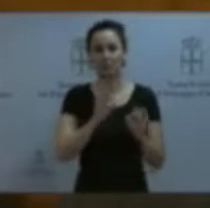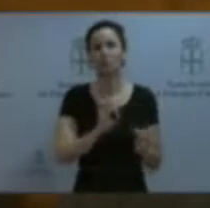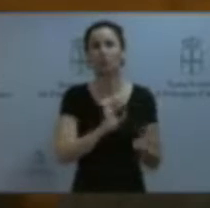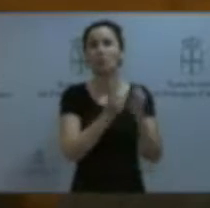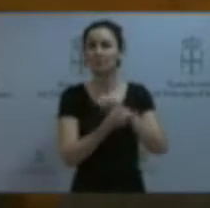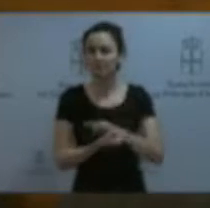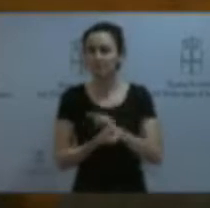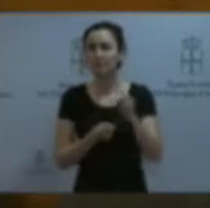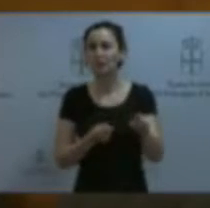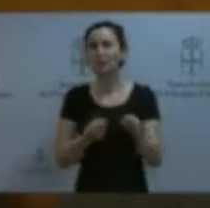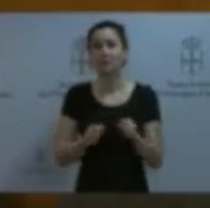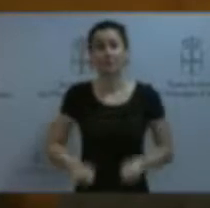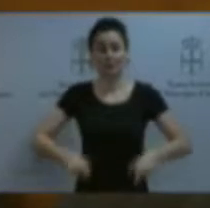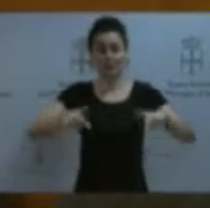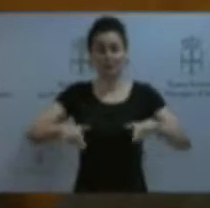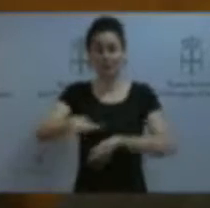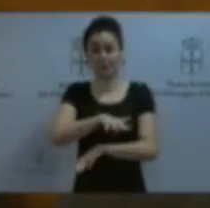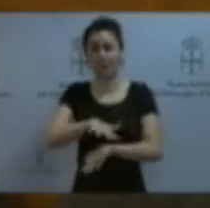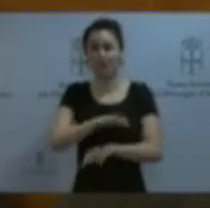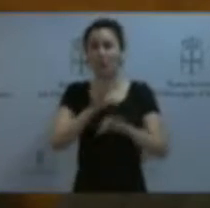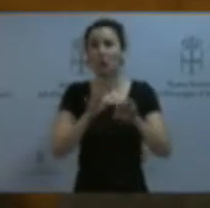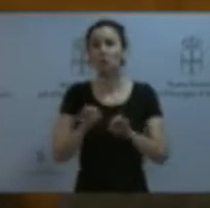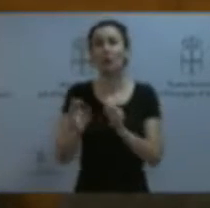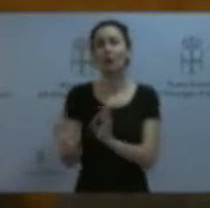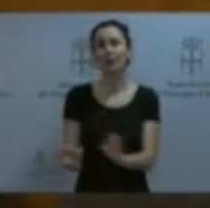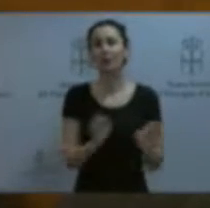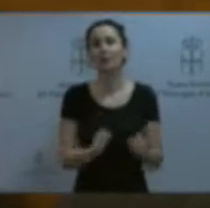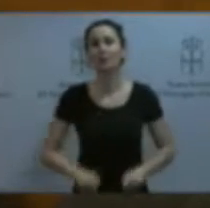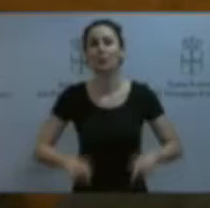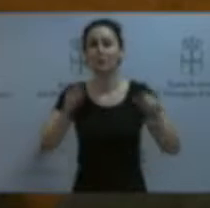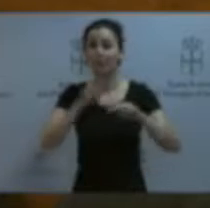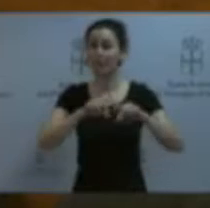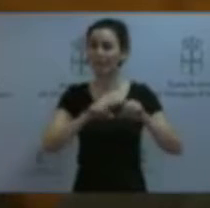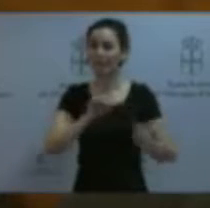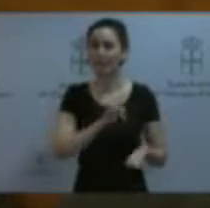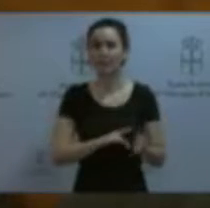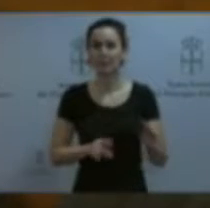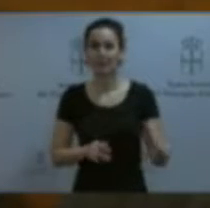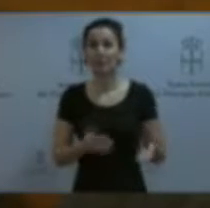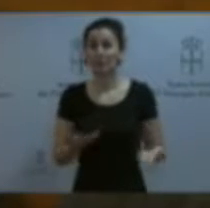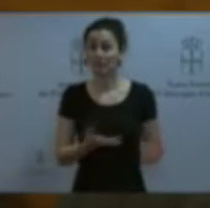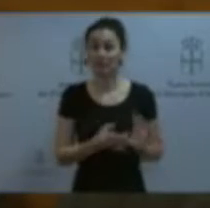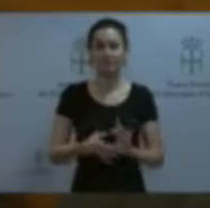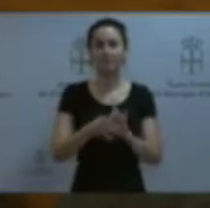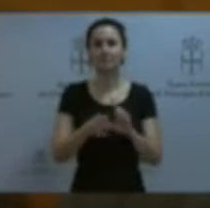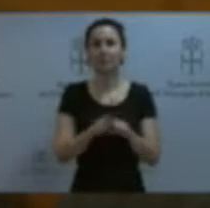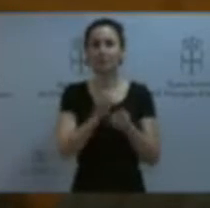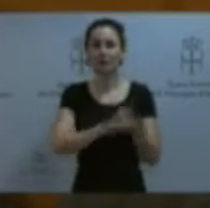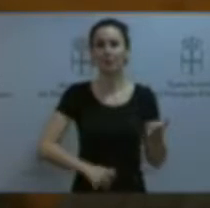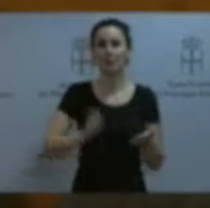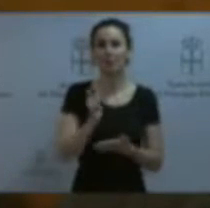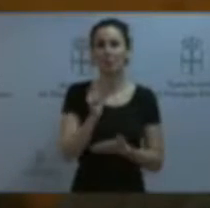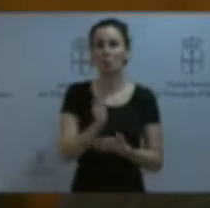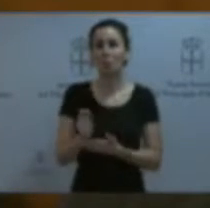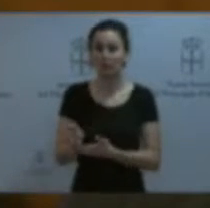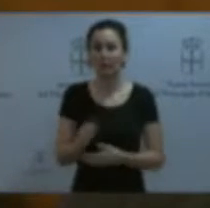urbanismo y del 189 del Reglamento de Ordenación del Territorio y Urbanismo del Principado de Asturias. En lo relativo al informe de la cuota de